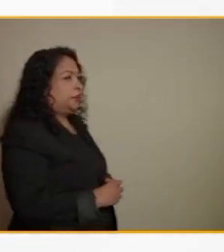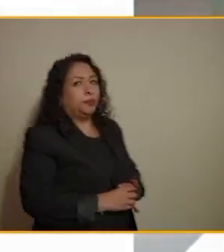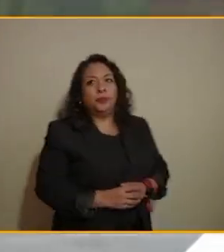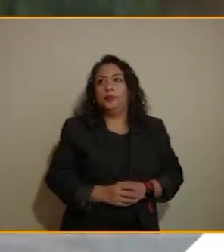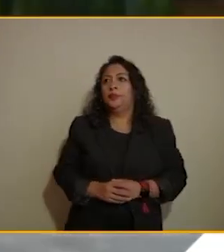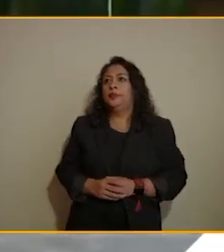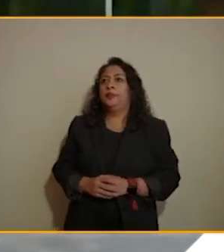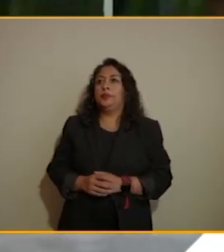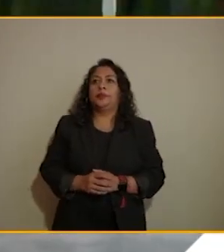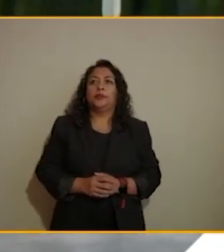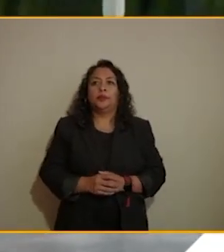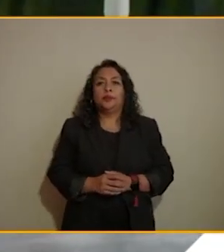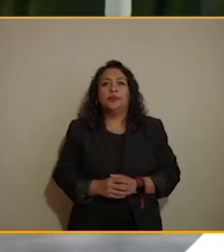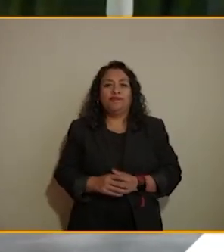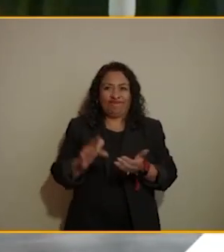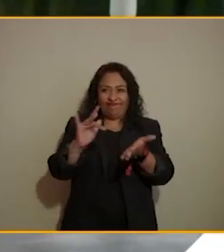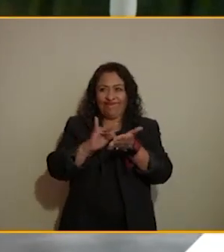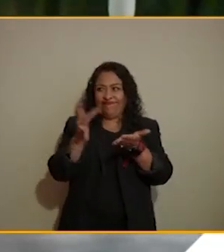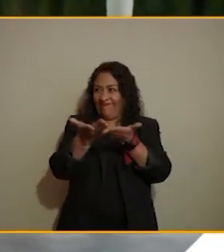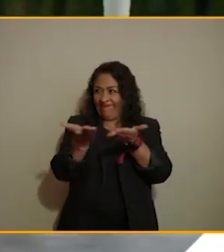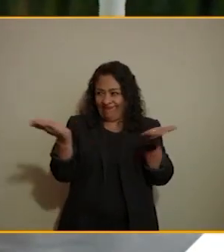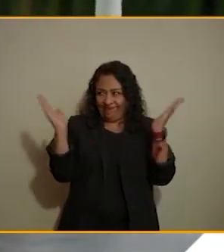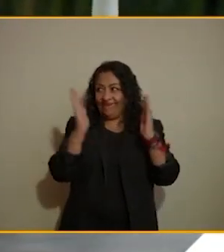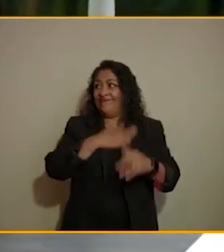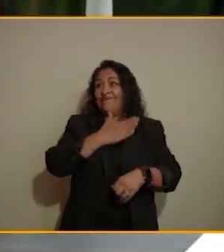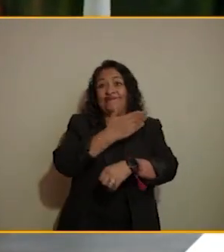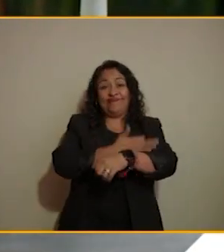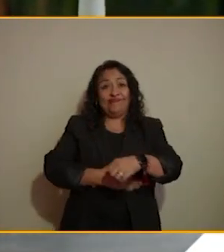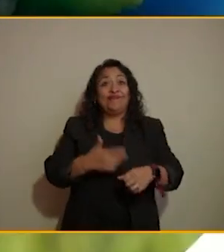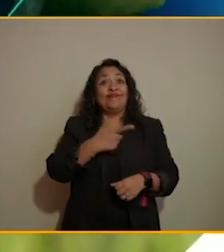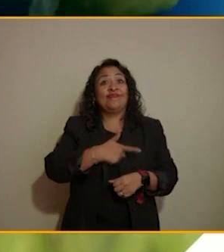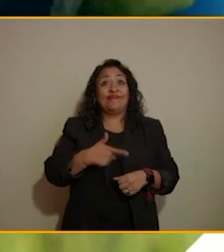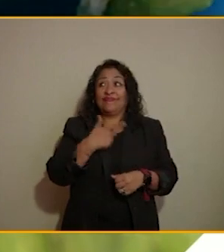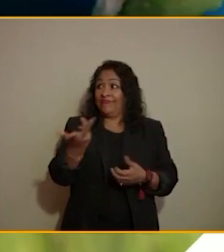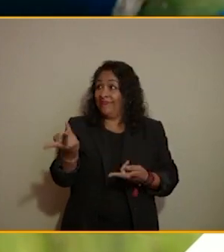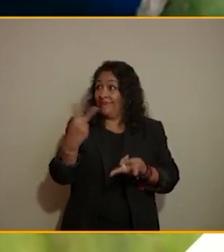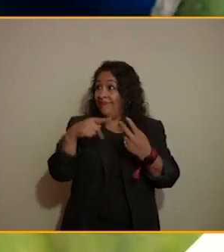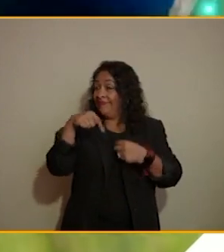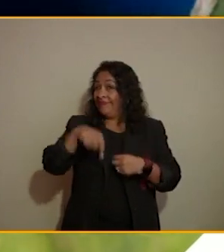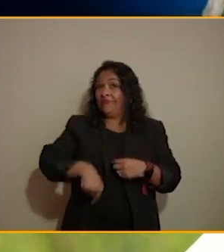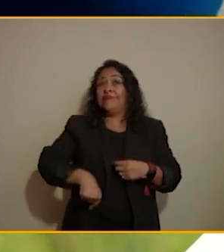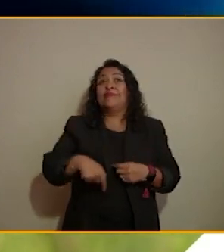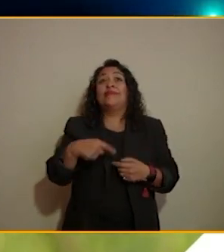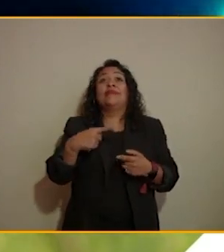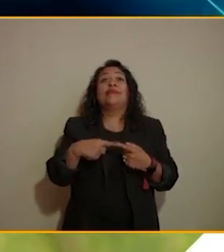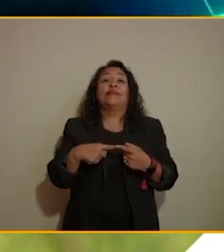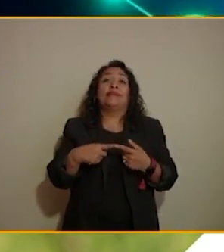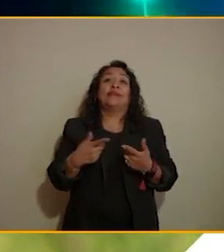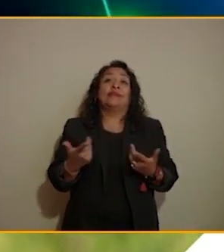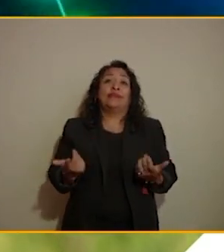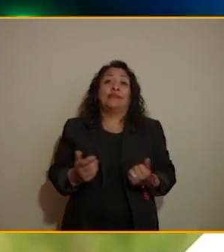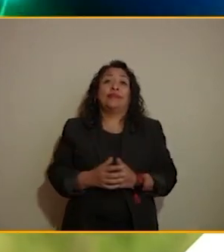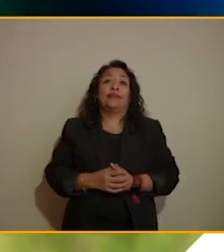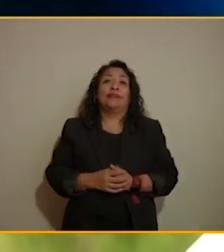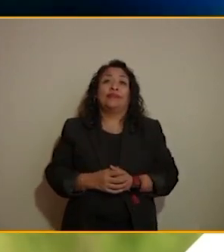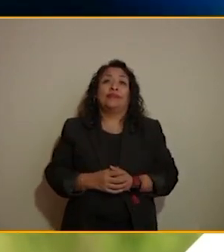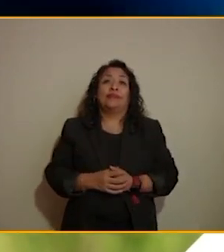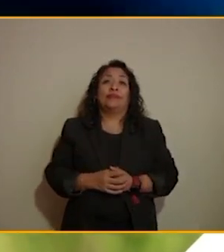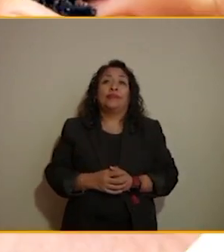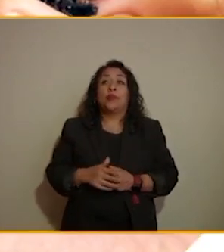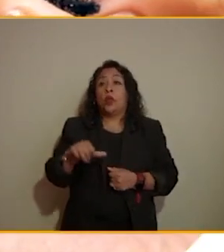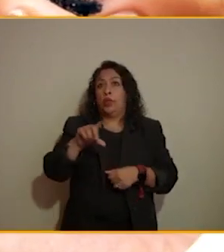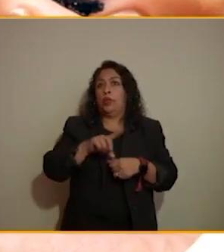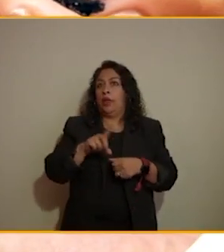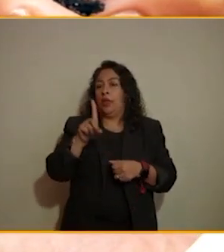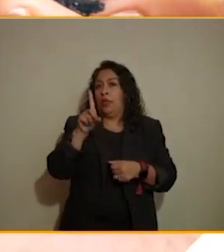Gracias. Gracias a todos, muy buenas tardes, qué gusto que nos acompañen aquí, sobre todo porque es un día